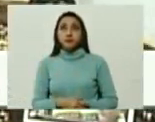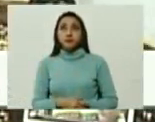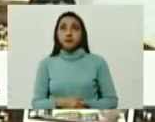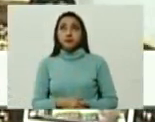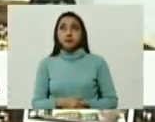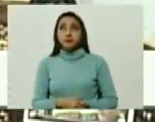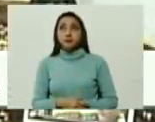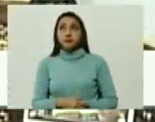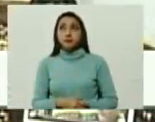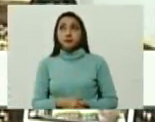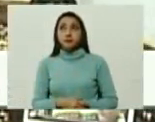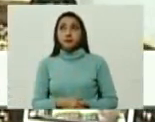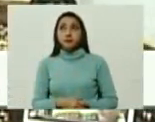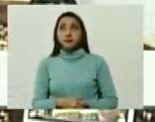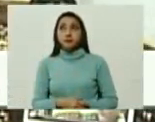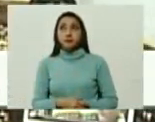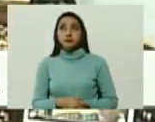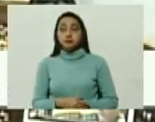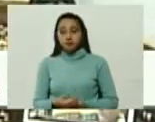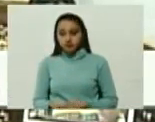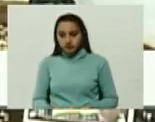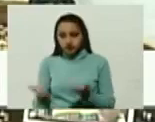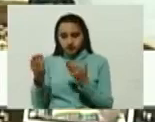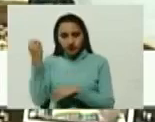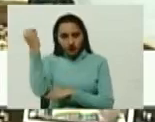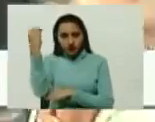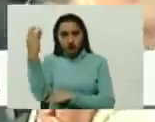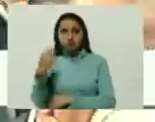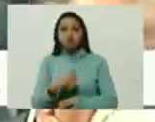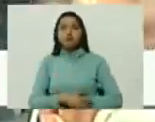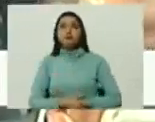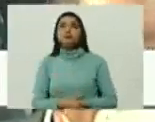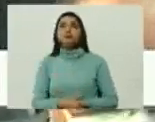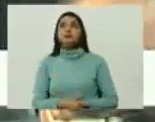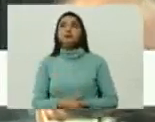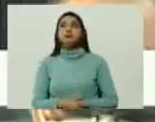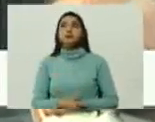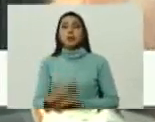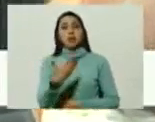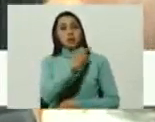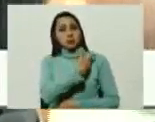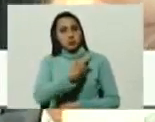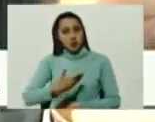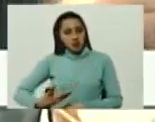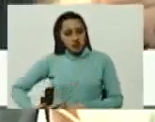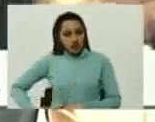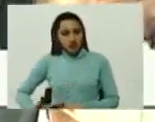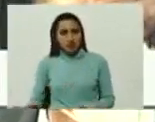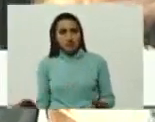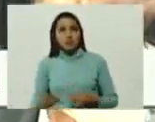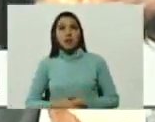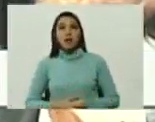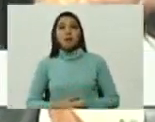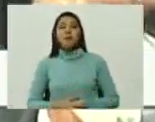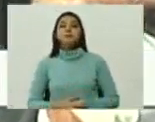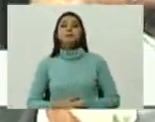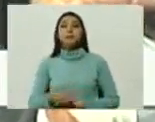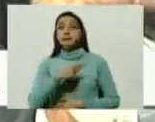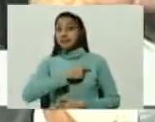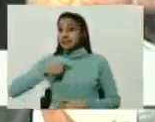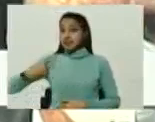pero mucha información de acuerdo delante pero 7 la república popular china